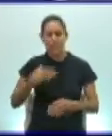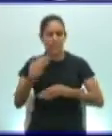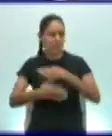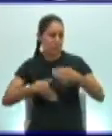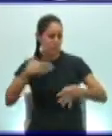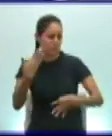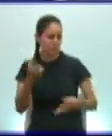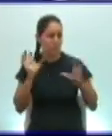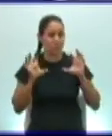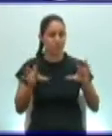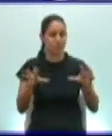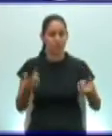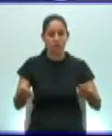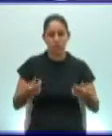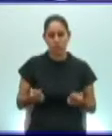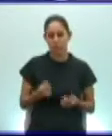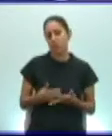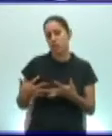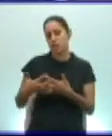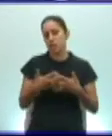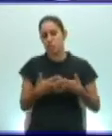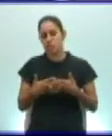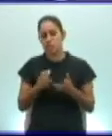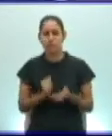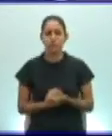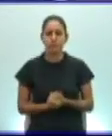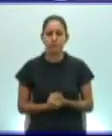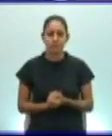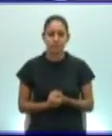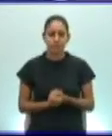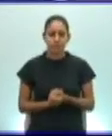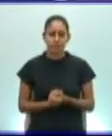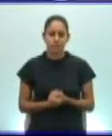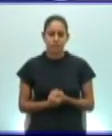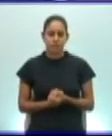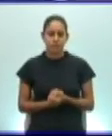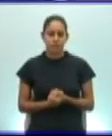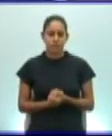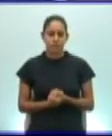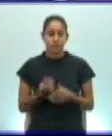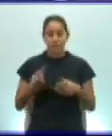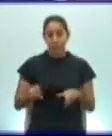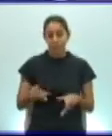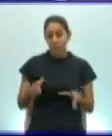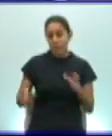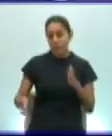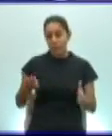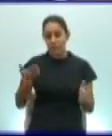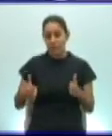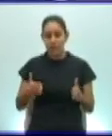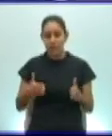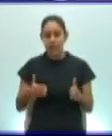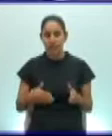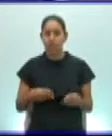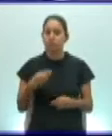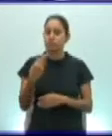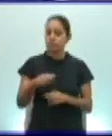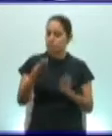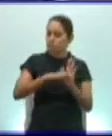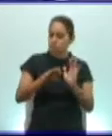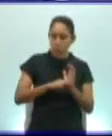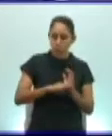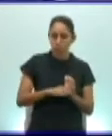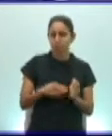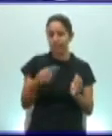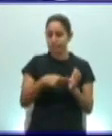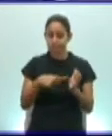sabotajes a la economía hasta agresiones directas al país. Pero es una etapa donde se dan todos estos elementos.